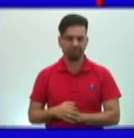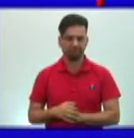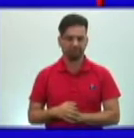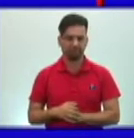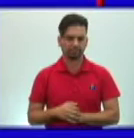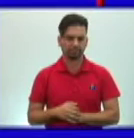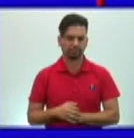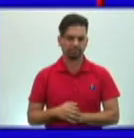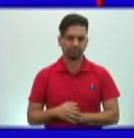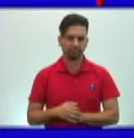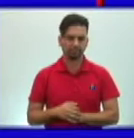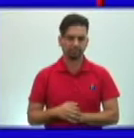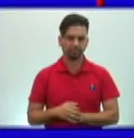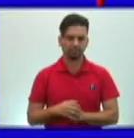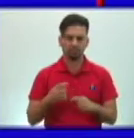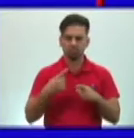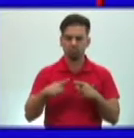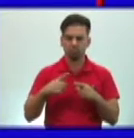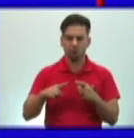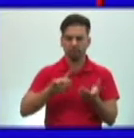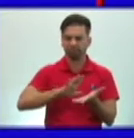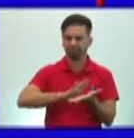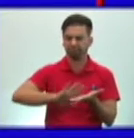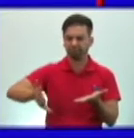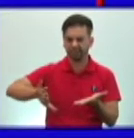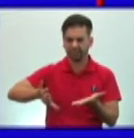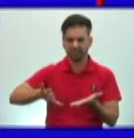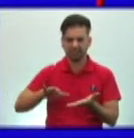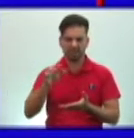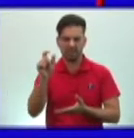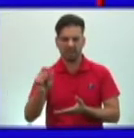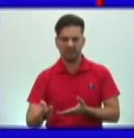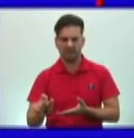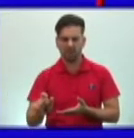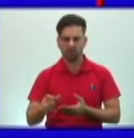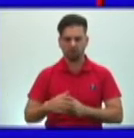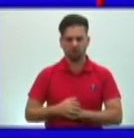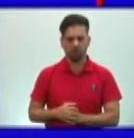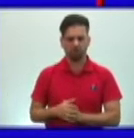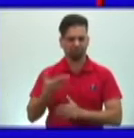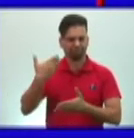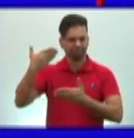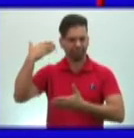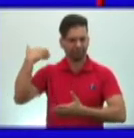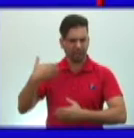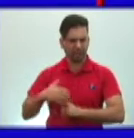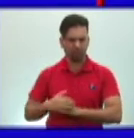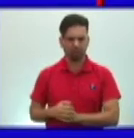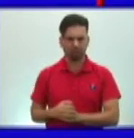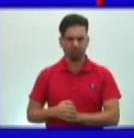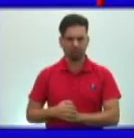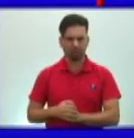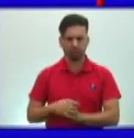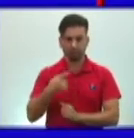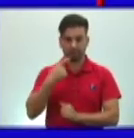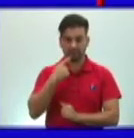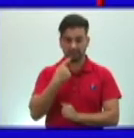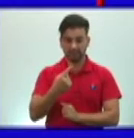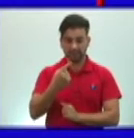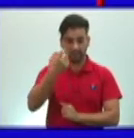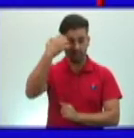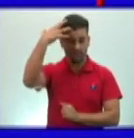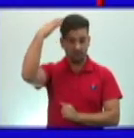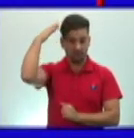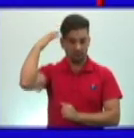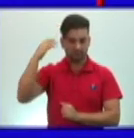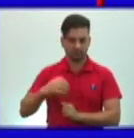los problemas de la discriminación son deudas de siglo. Y dice Díaz-Canel que solo la revolución en el poder